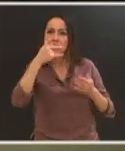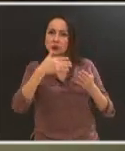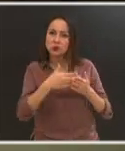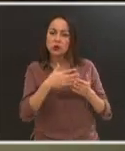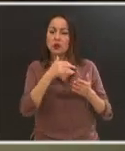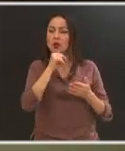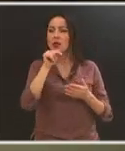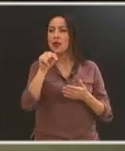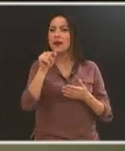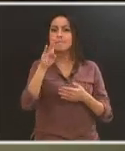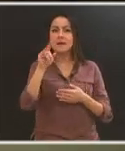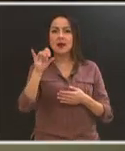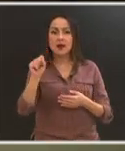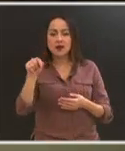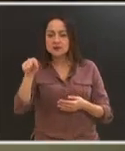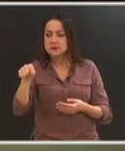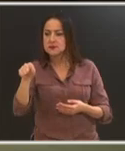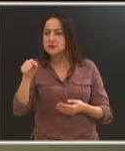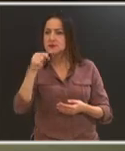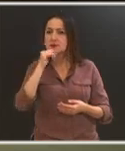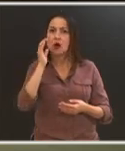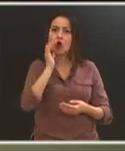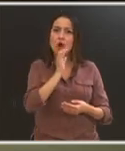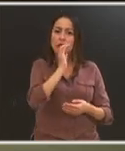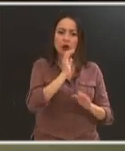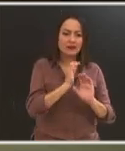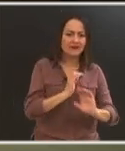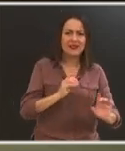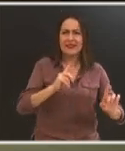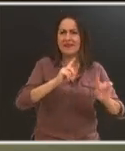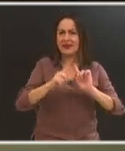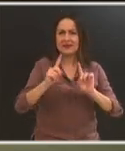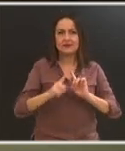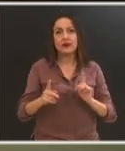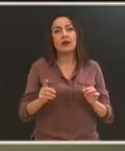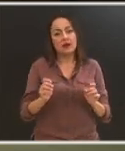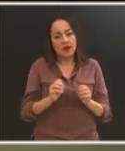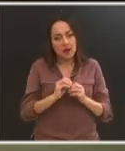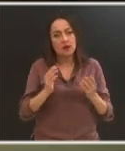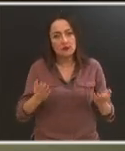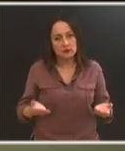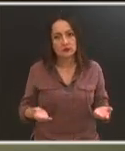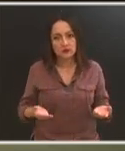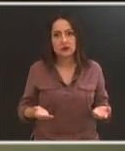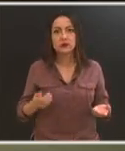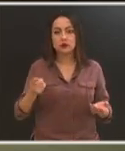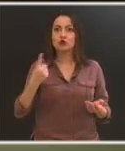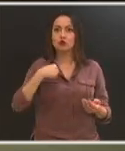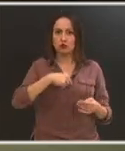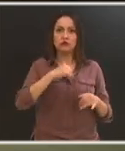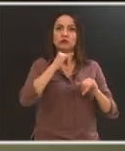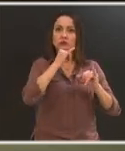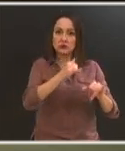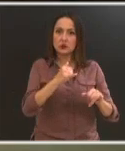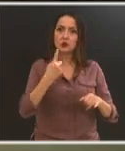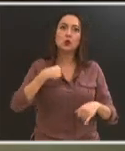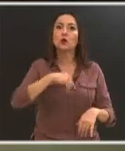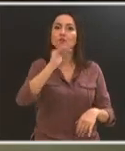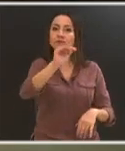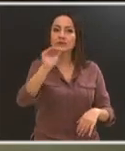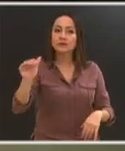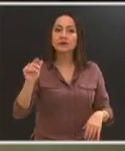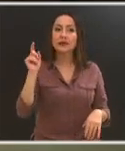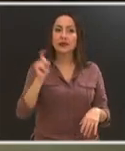a las becas, a comedores infantiles. Y claro, por supuesto que lo hemos denunciado, hemos advertido